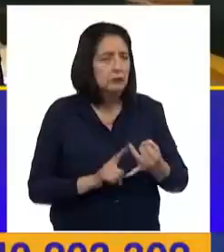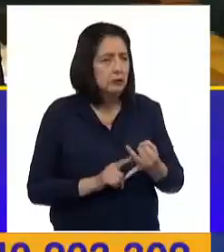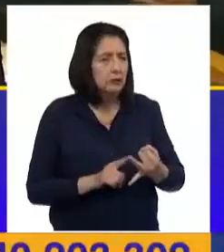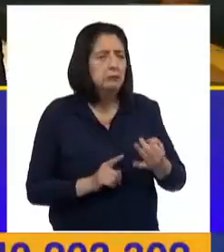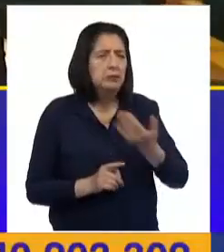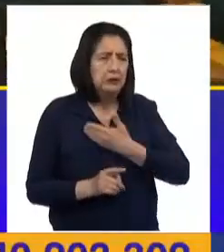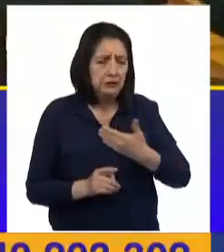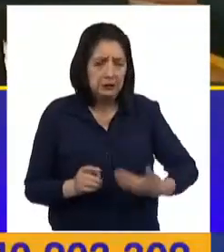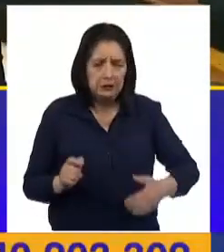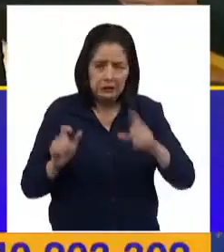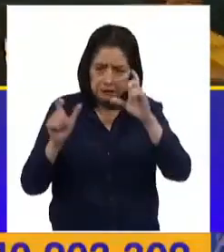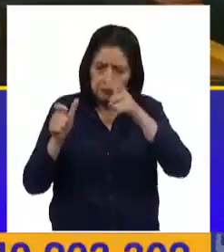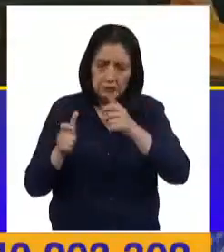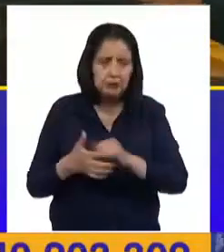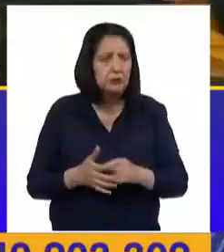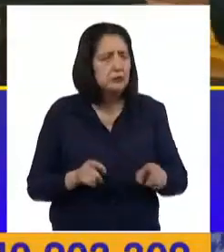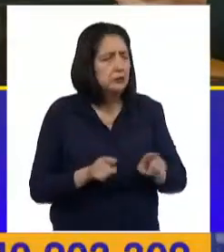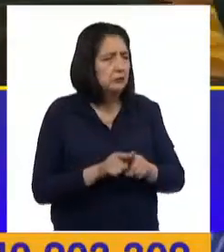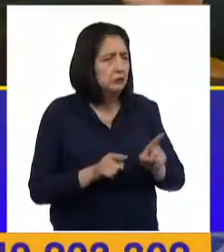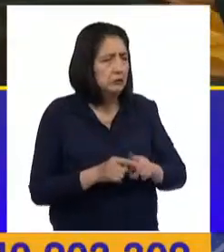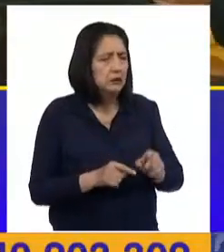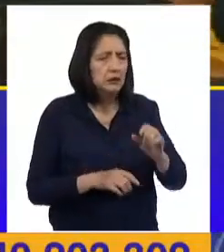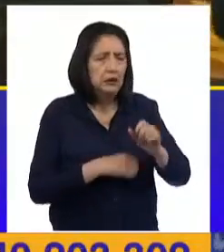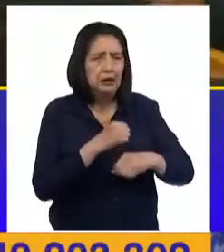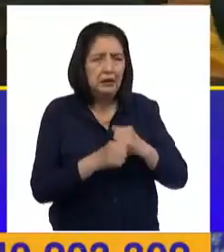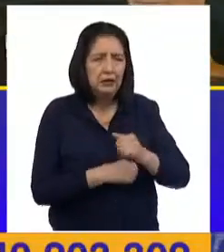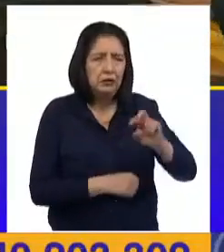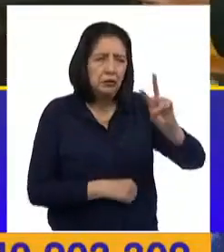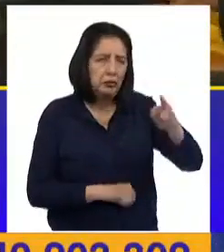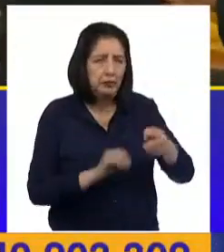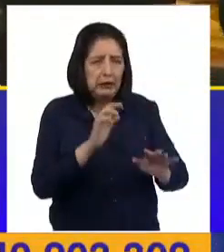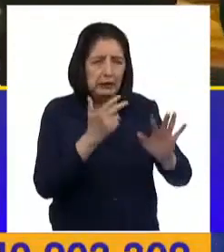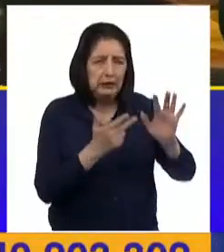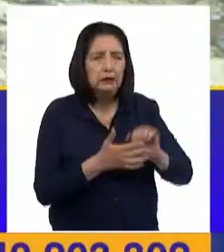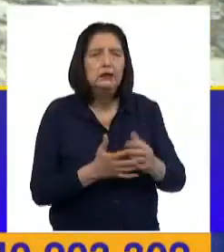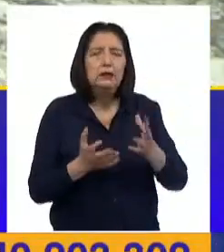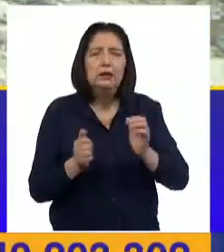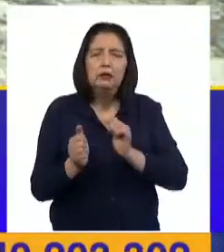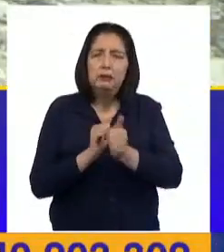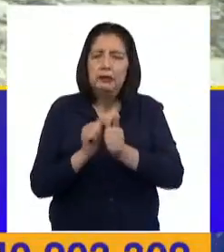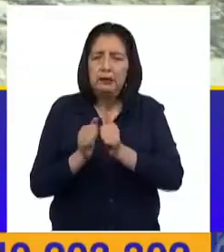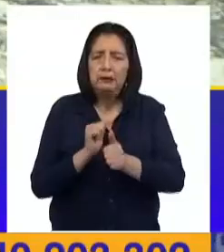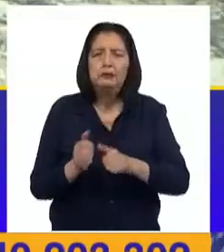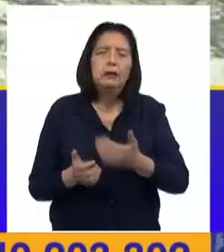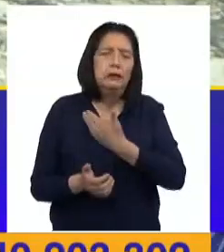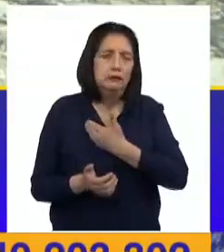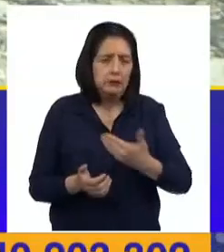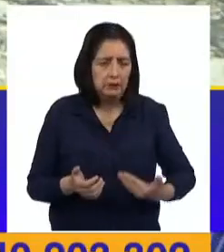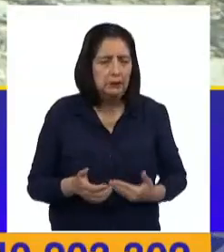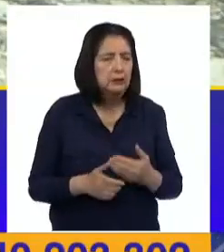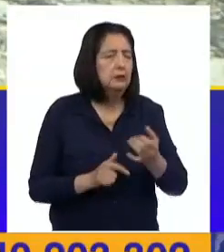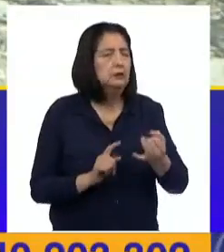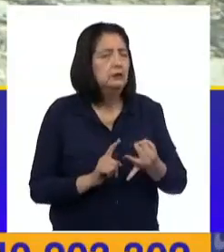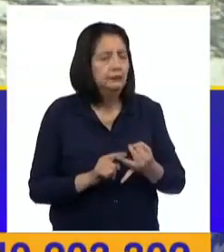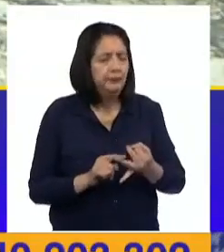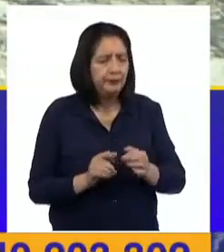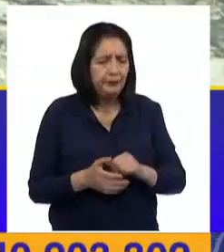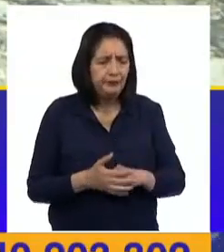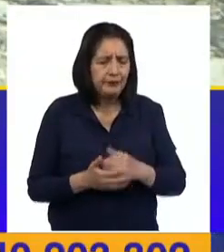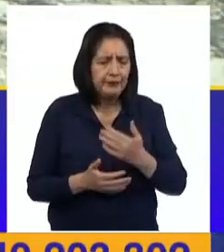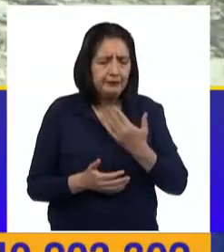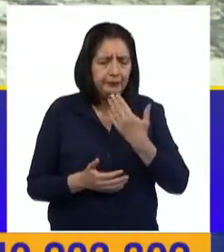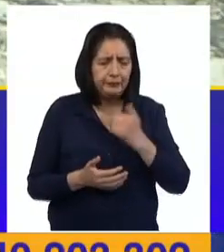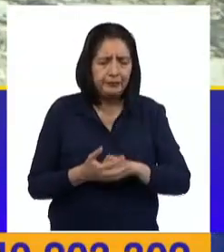del Parlamento también, se lanzó el año 2016 a la presidencia de la República, fue el